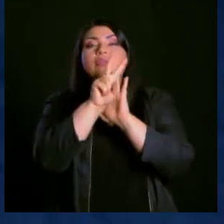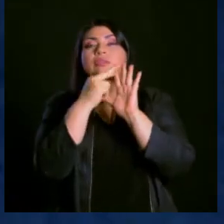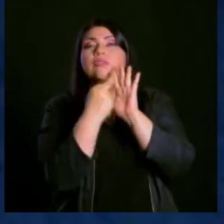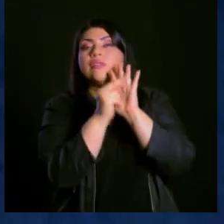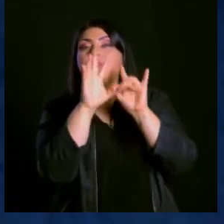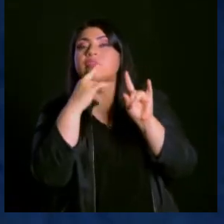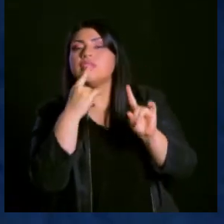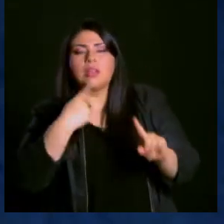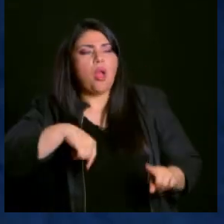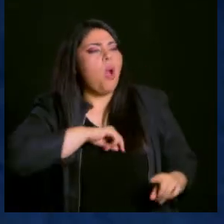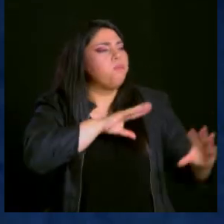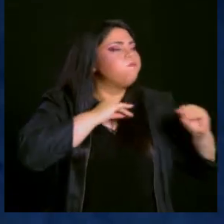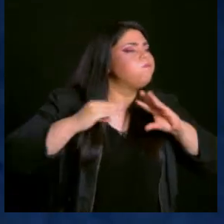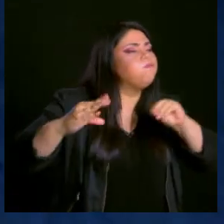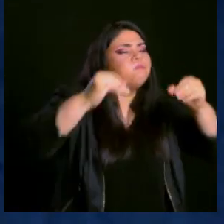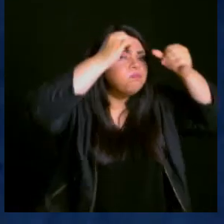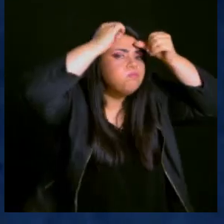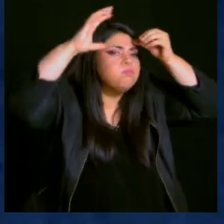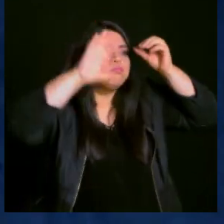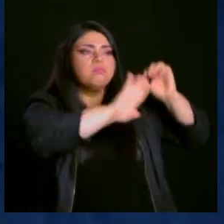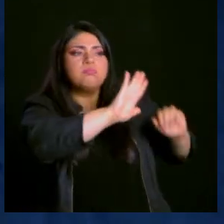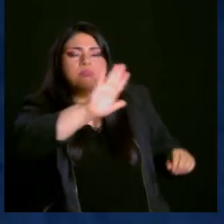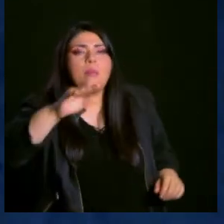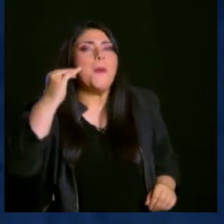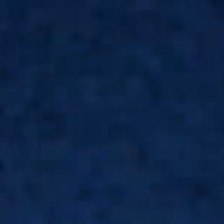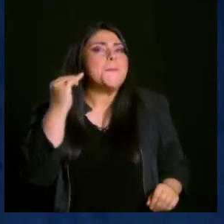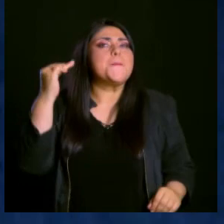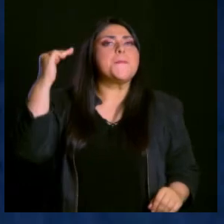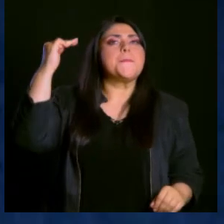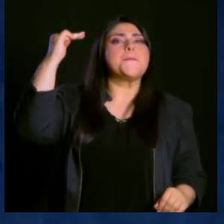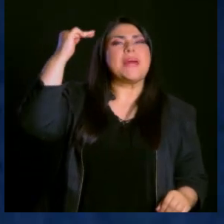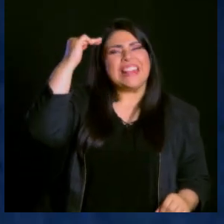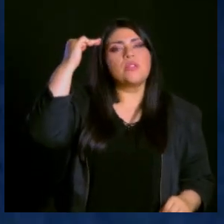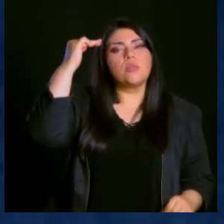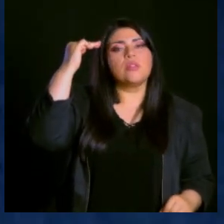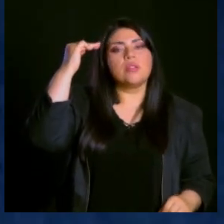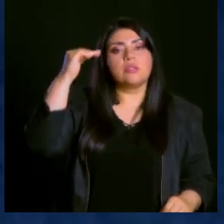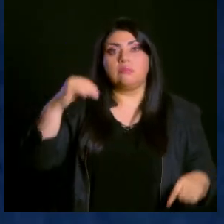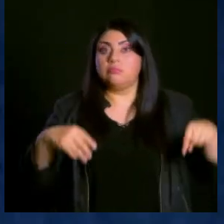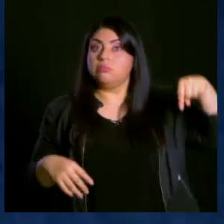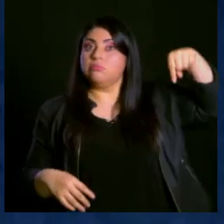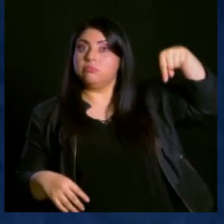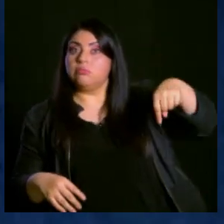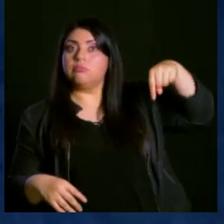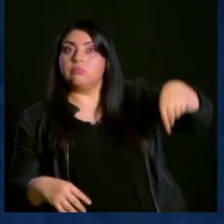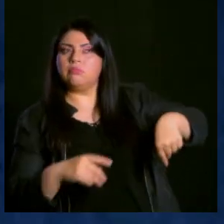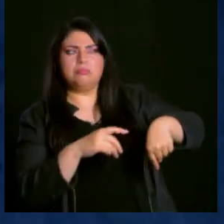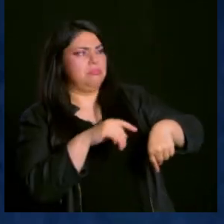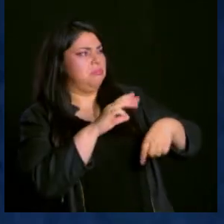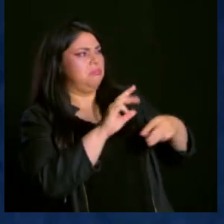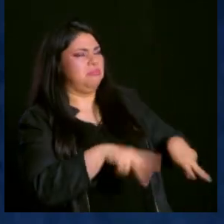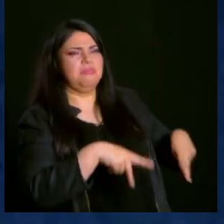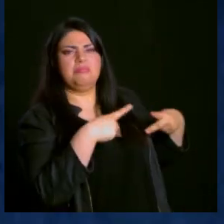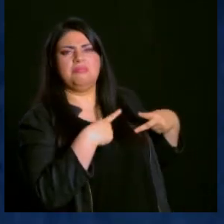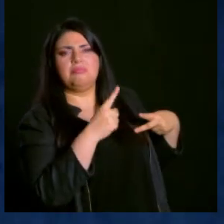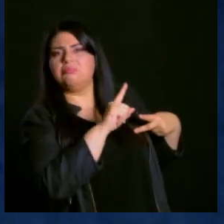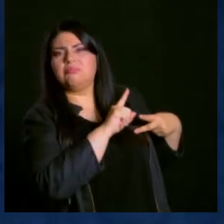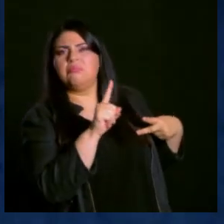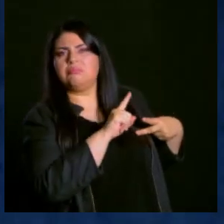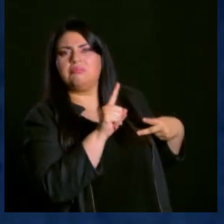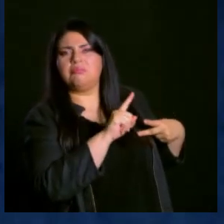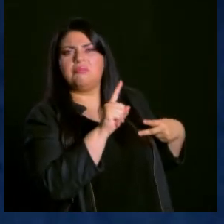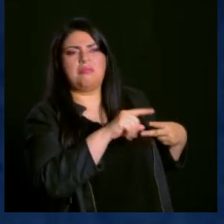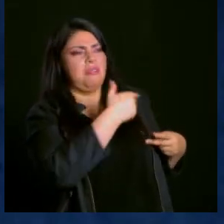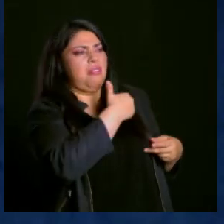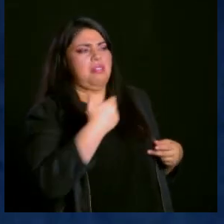sabiduría entre los que han alcanzado madurez y sabiduría no de este siglo ni de Los Príncipes de este siglo que